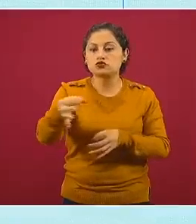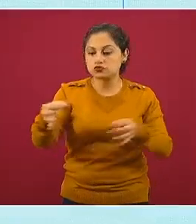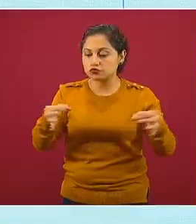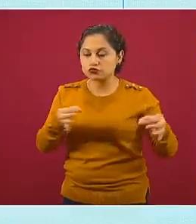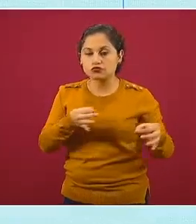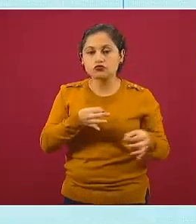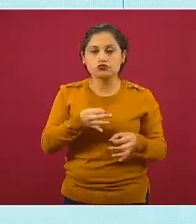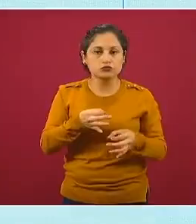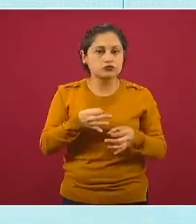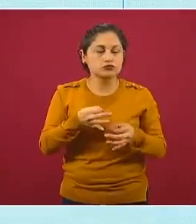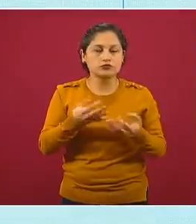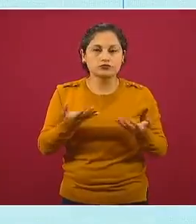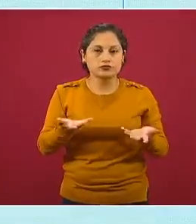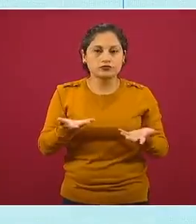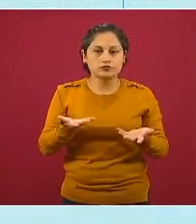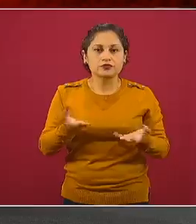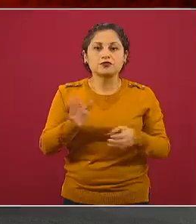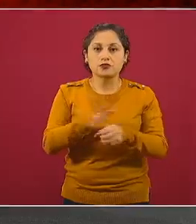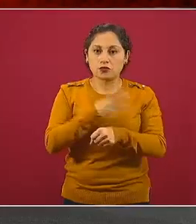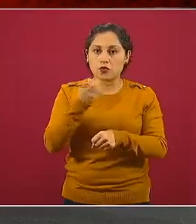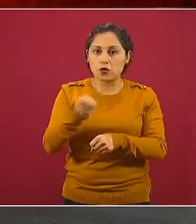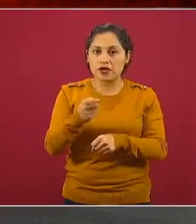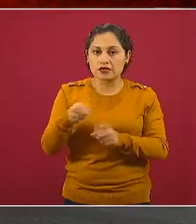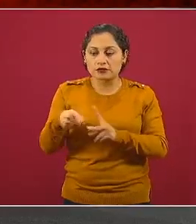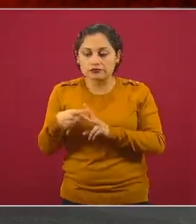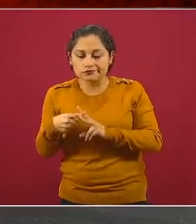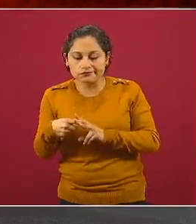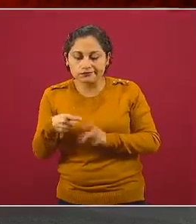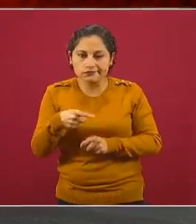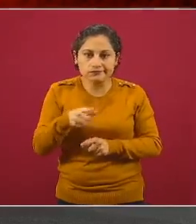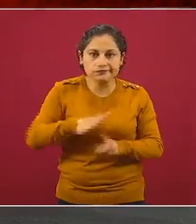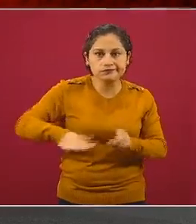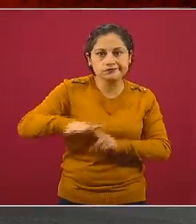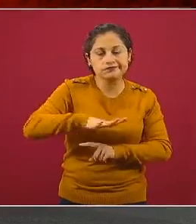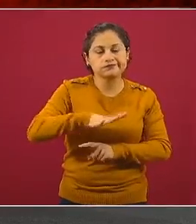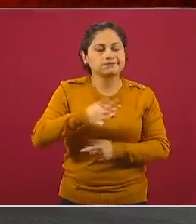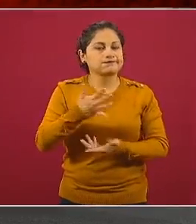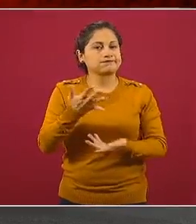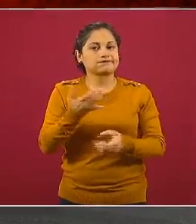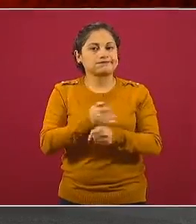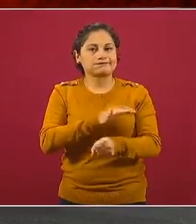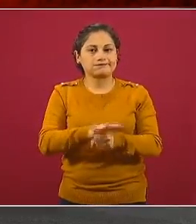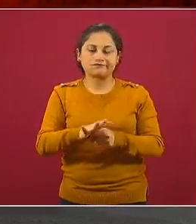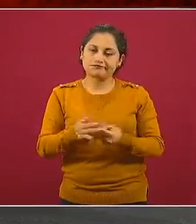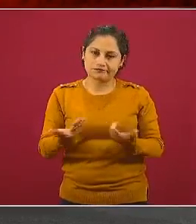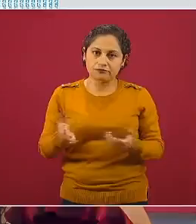pero entonces el comportamiento no sigue a todo el estado. La siguiente,